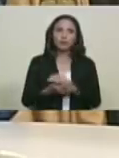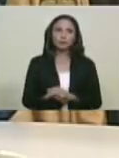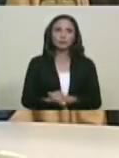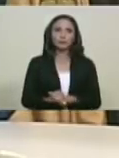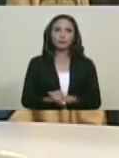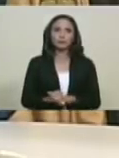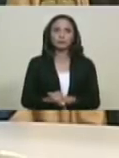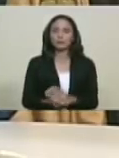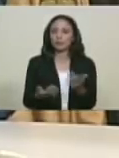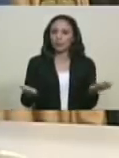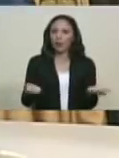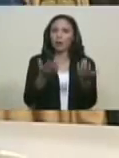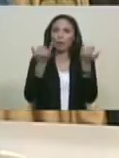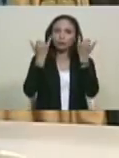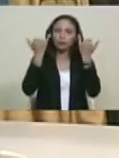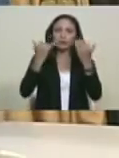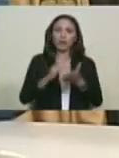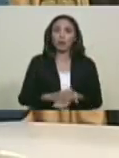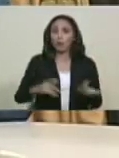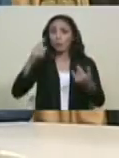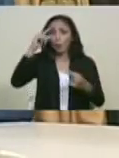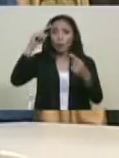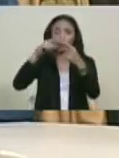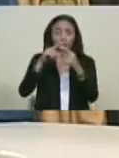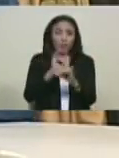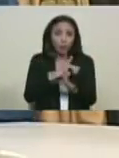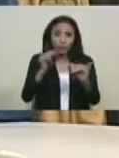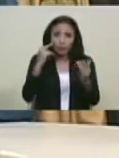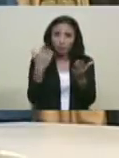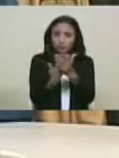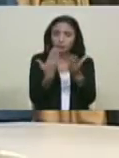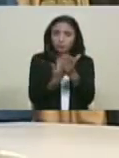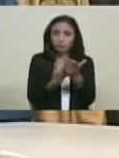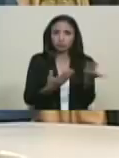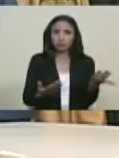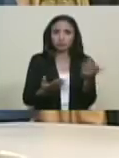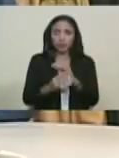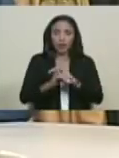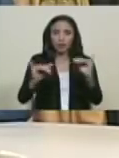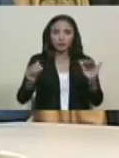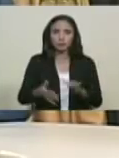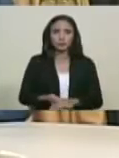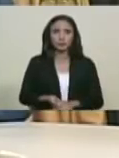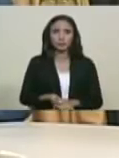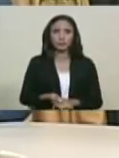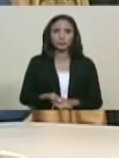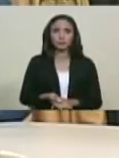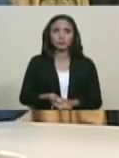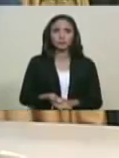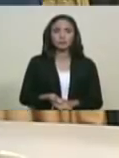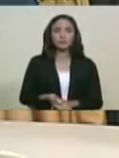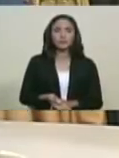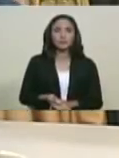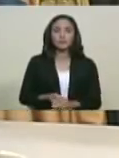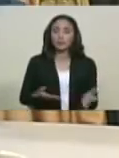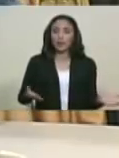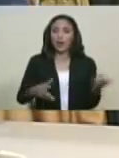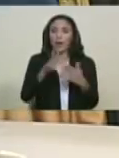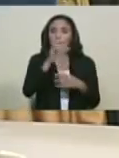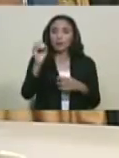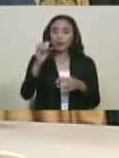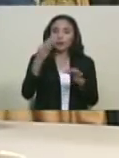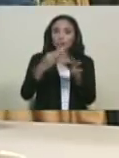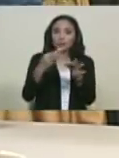con fuerza ya yo quiero me estás concreto cuánto se va a minar de aquí al 30 de septiembre